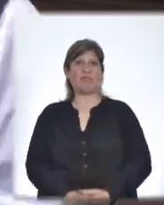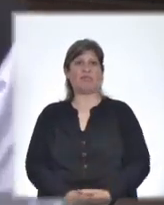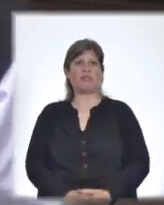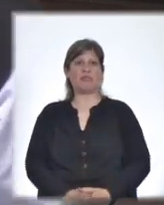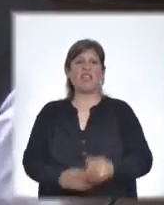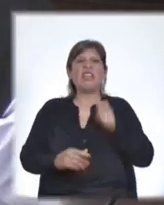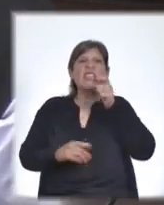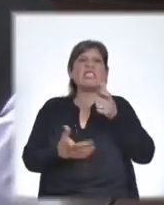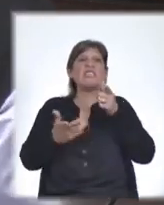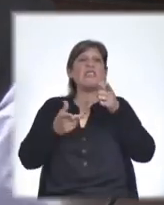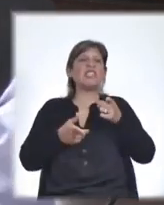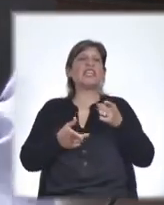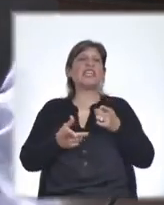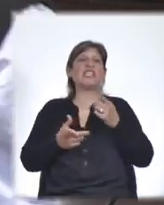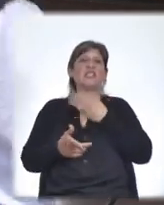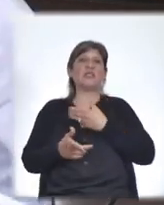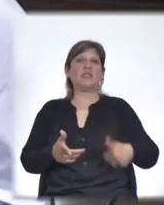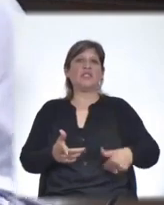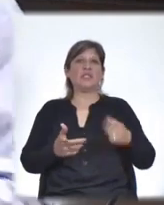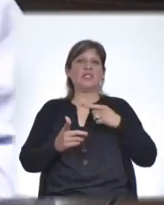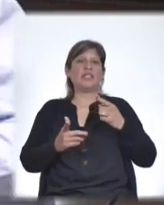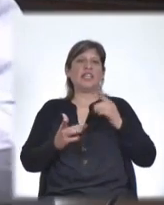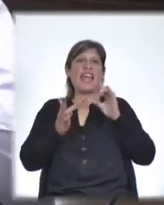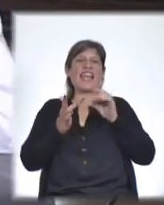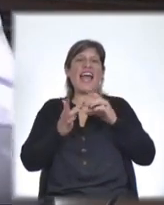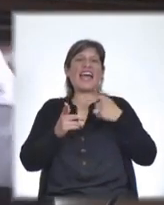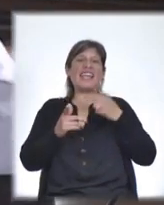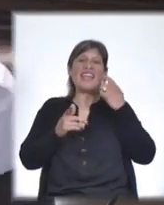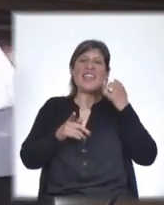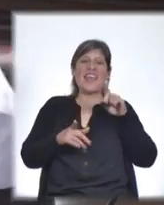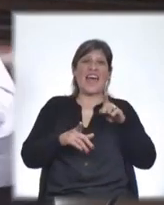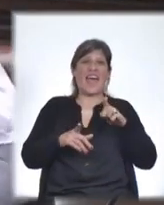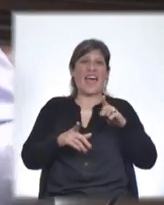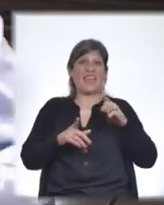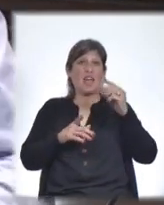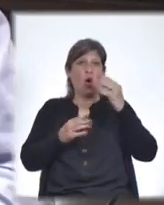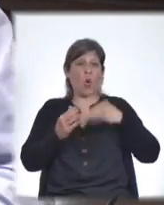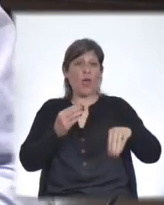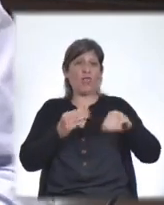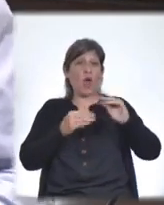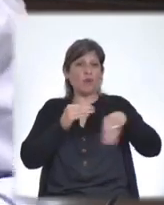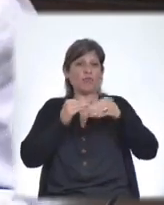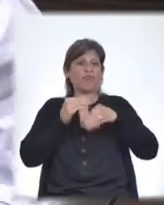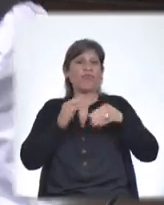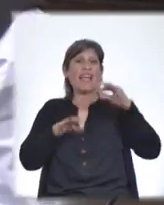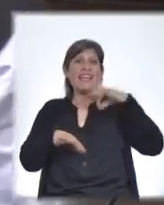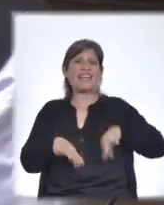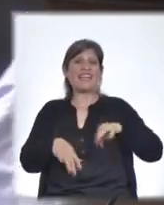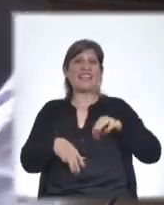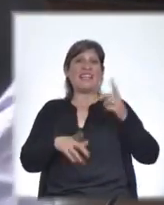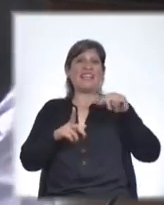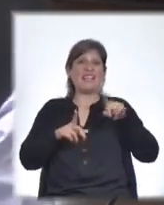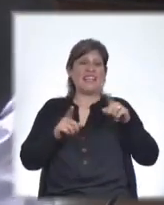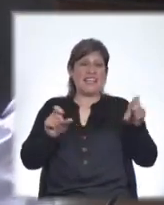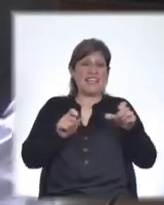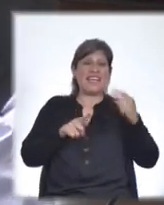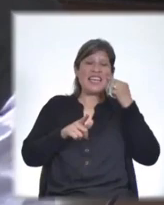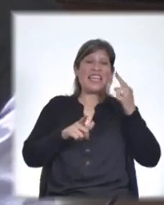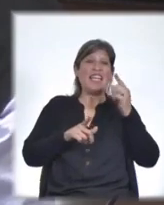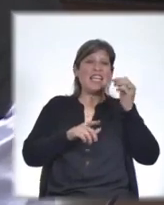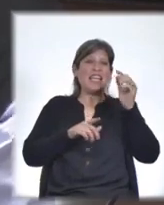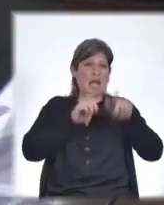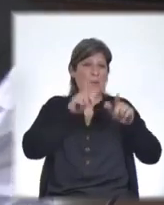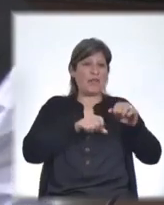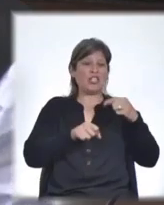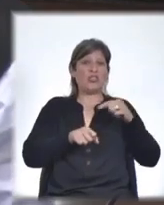¿Qué quiere decir esto, señor presidente? El bienestar de los trabajadores, cuando se incrementa el salario real, lo que hace es que los trabajadores más precarios no tengan